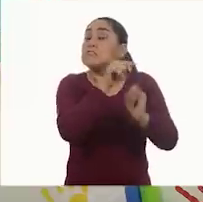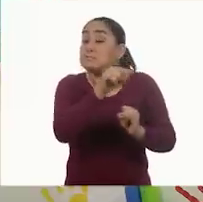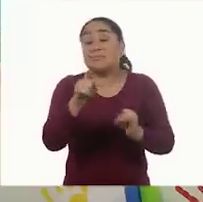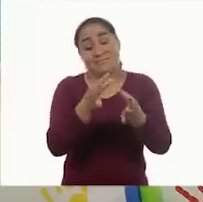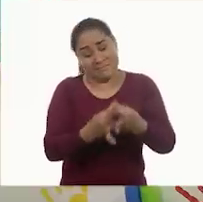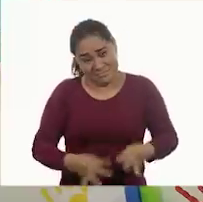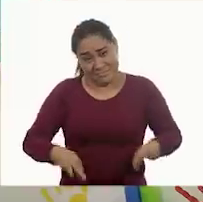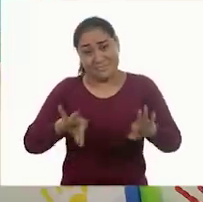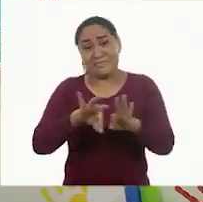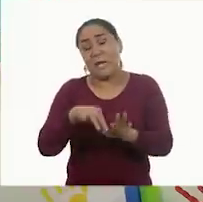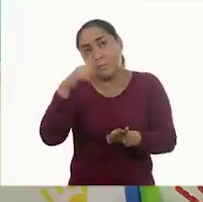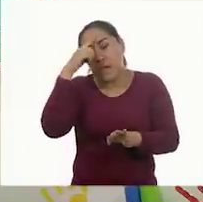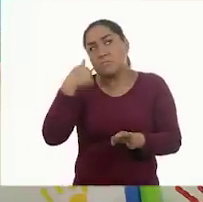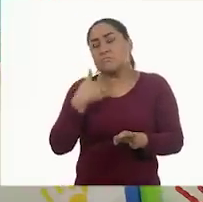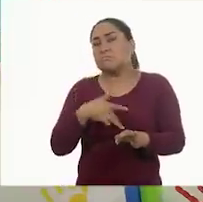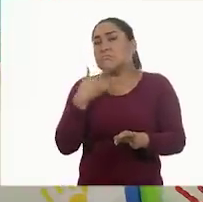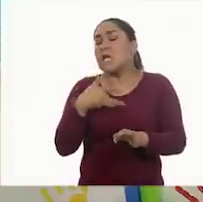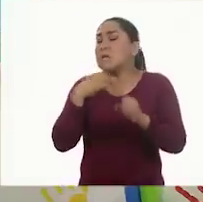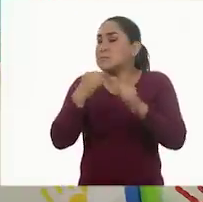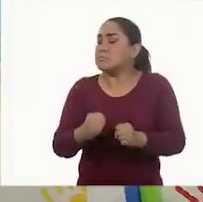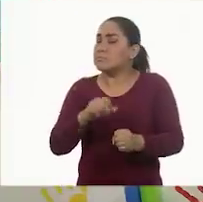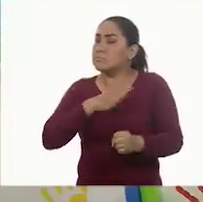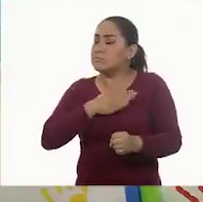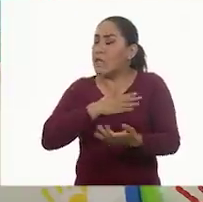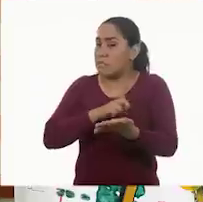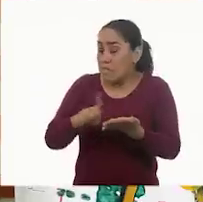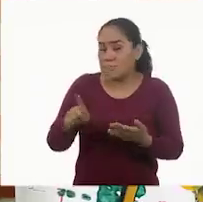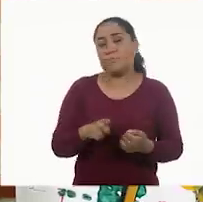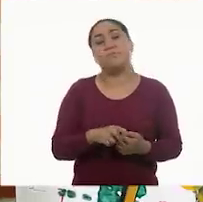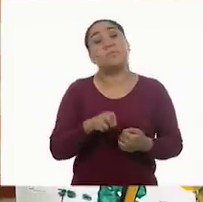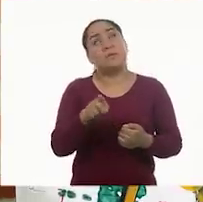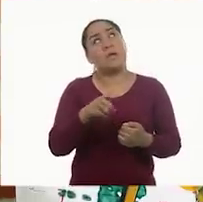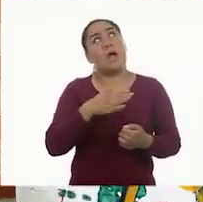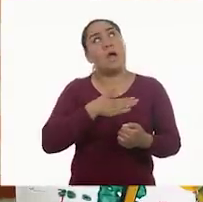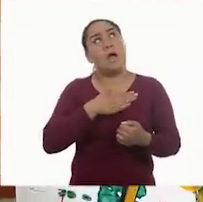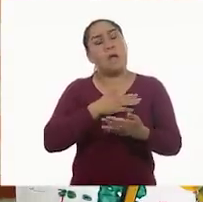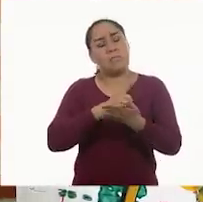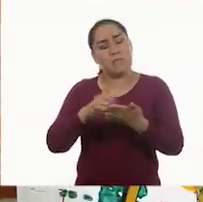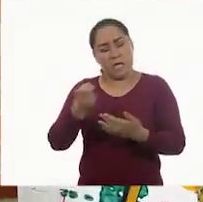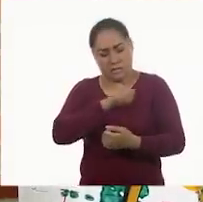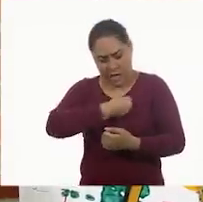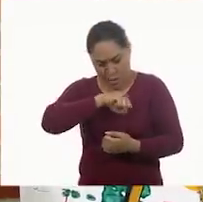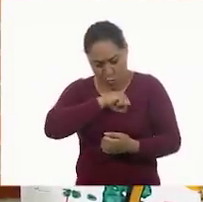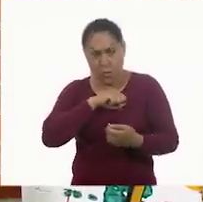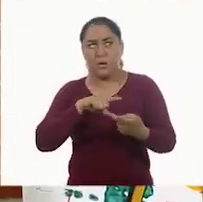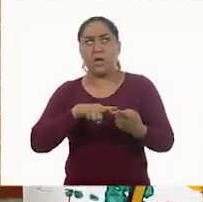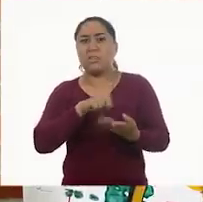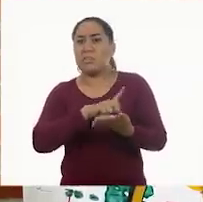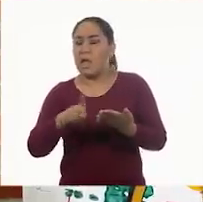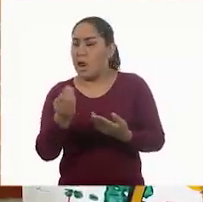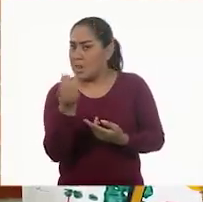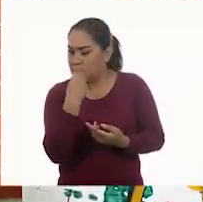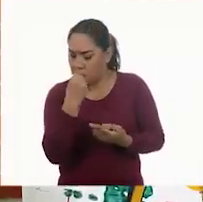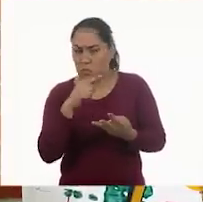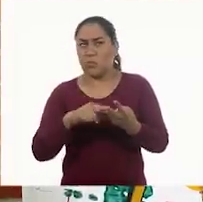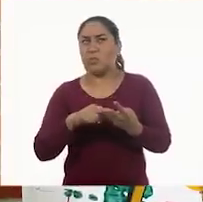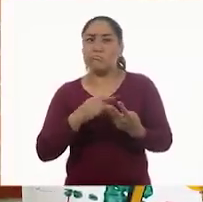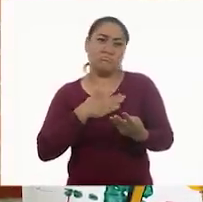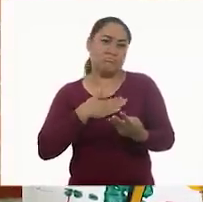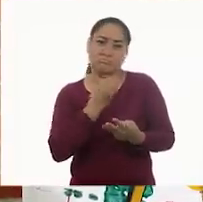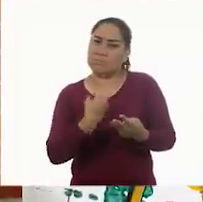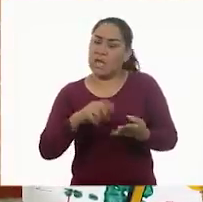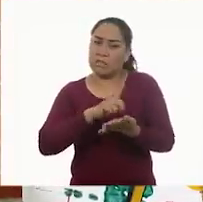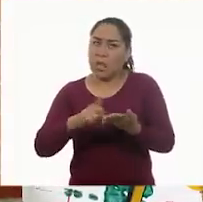hacer valer nuestros derechos. Tenemos derecho a la educación, tenemos derecho a la alimentación, tenemos derecho a jugar